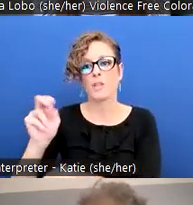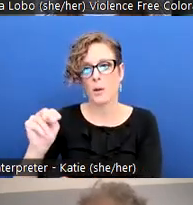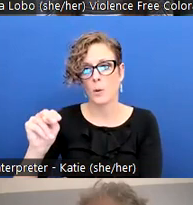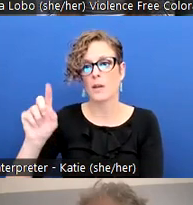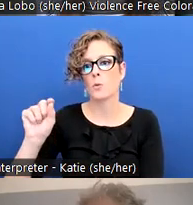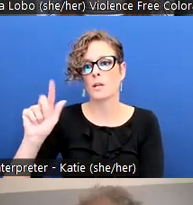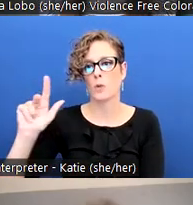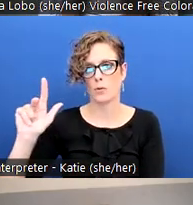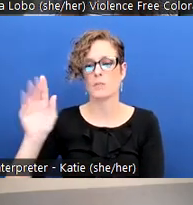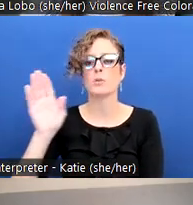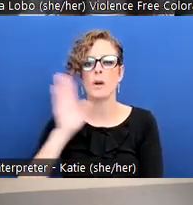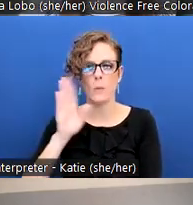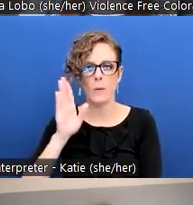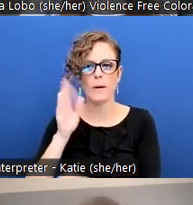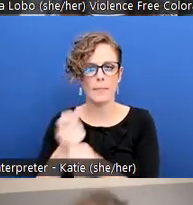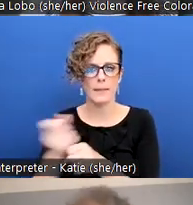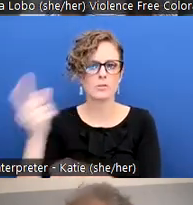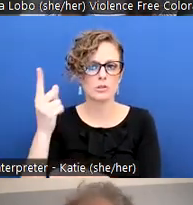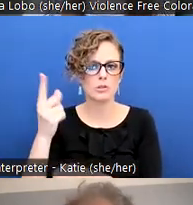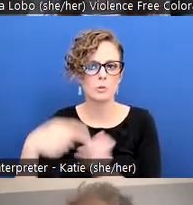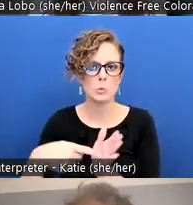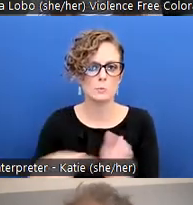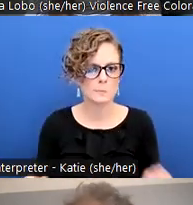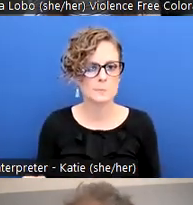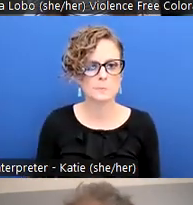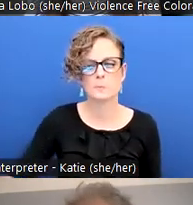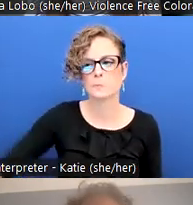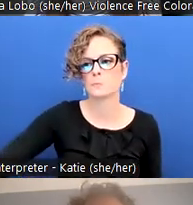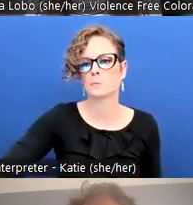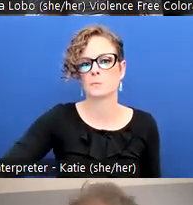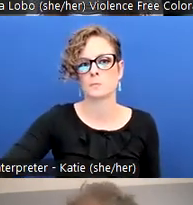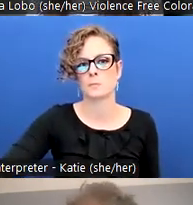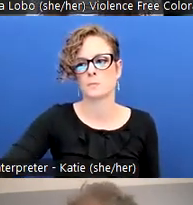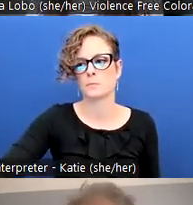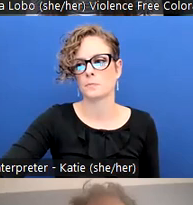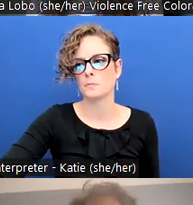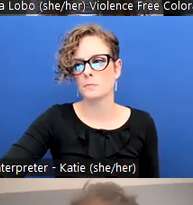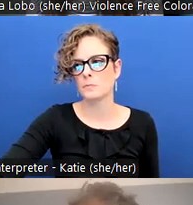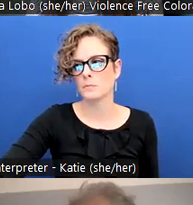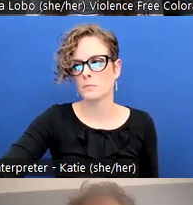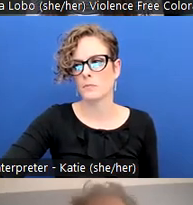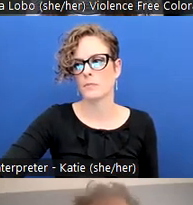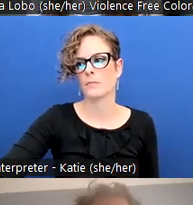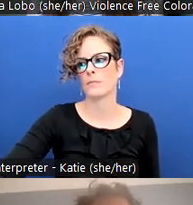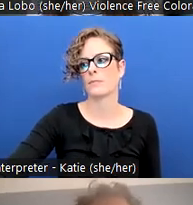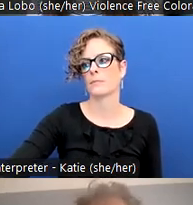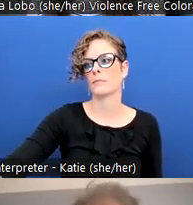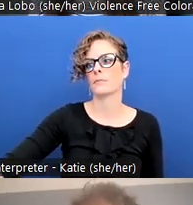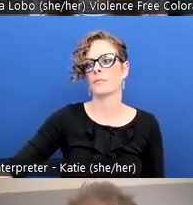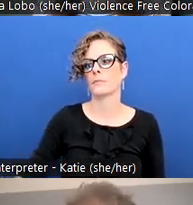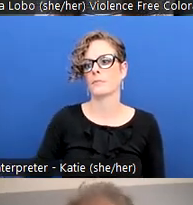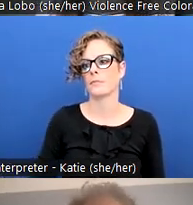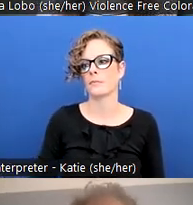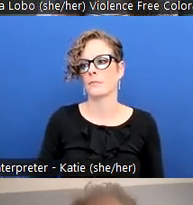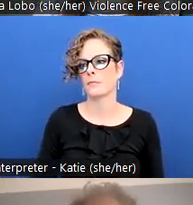tiene que expedir un informe antes de finales del 2023 y